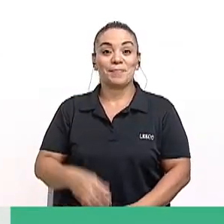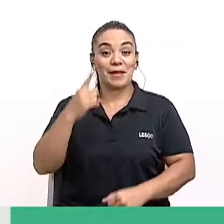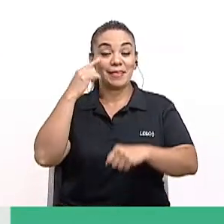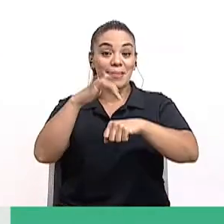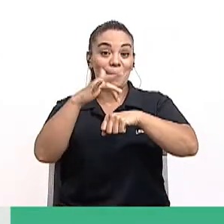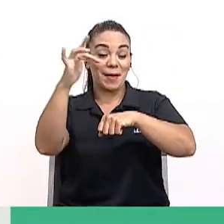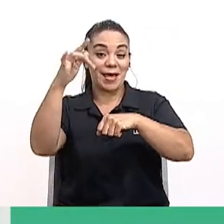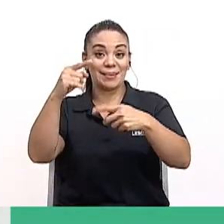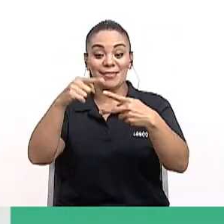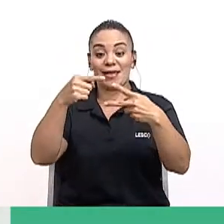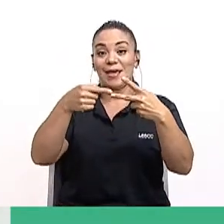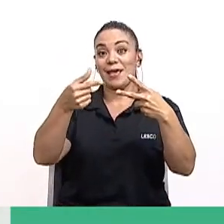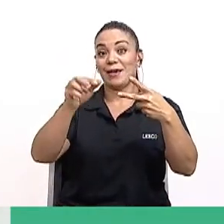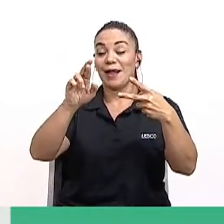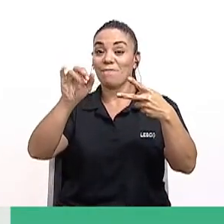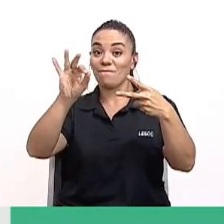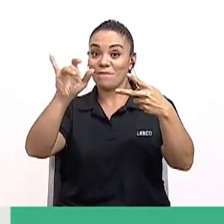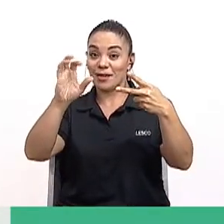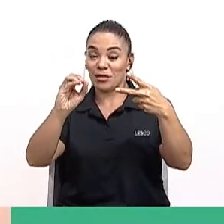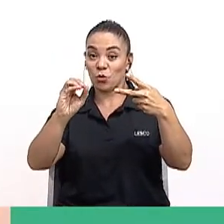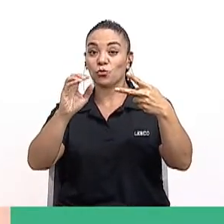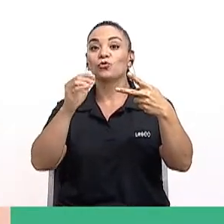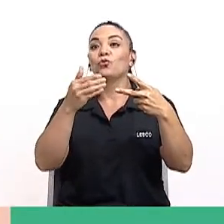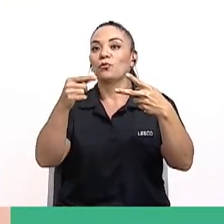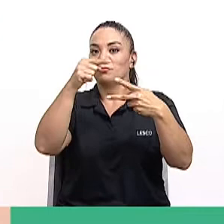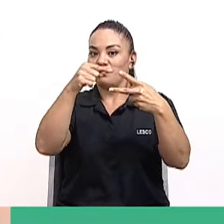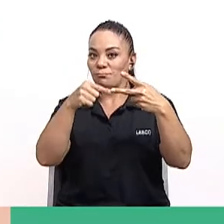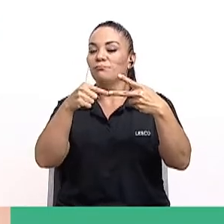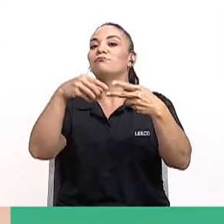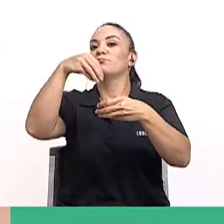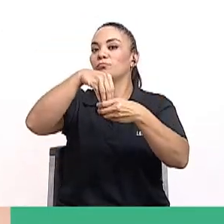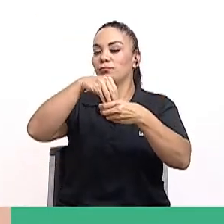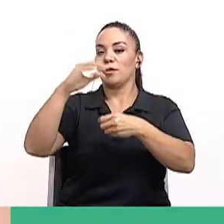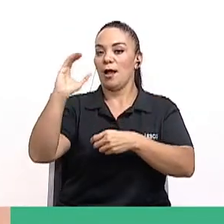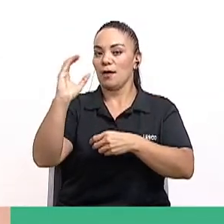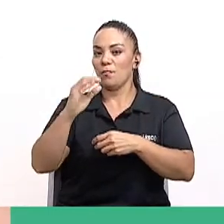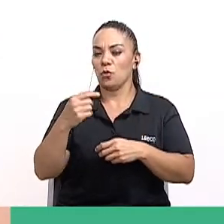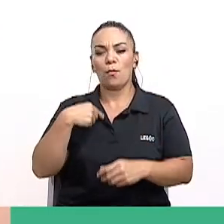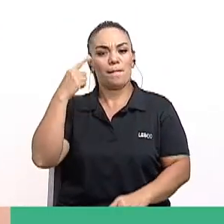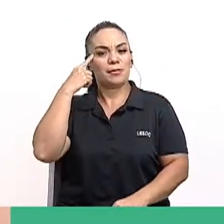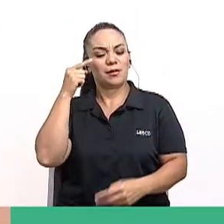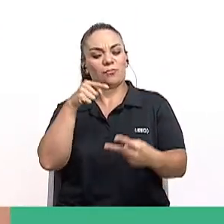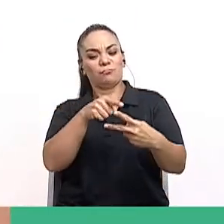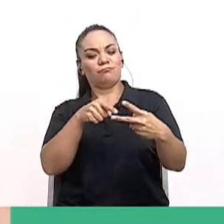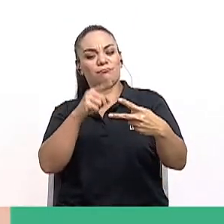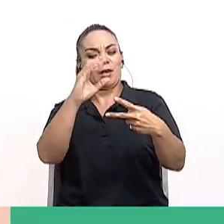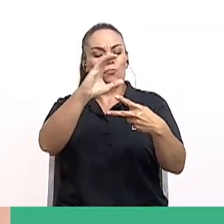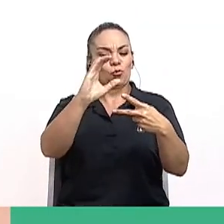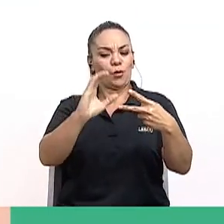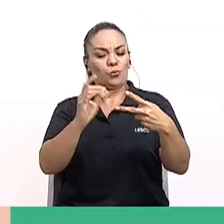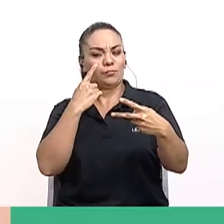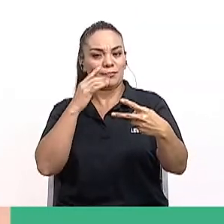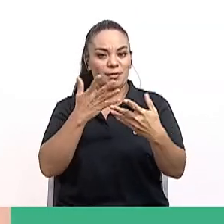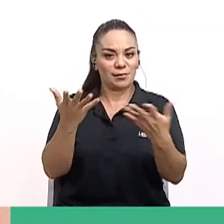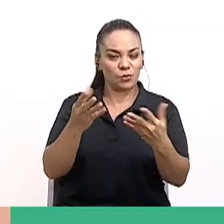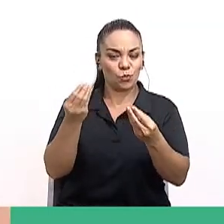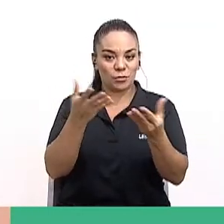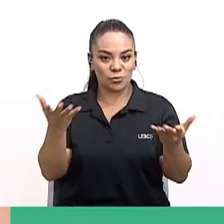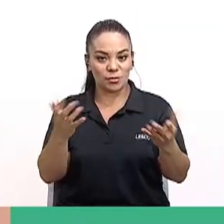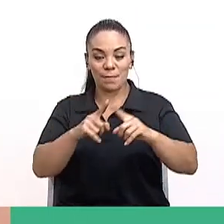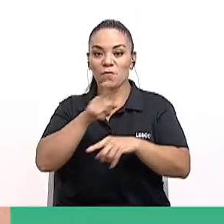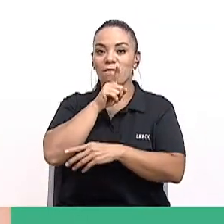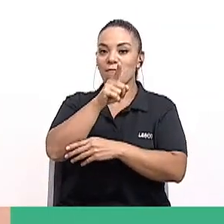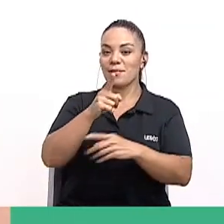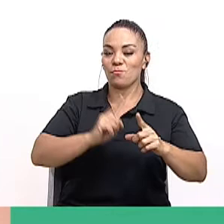el grafito son formas cristalinas del elemento carbono. Basado en este hecho, uno pensaría que serían similares en muchos aspectos, pero de hecho son